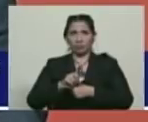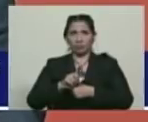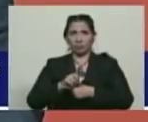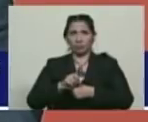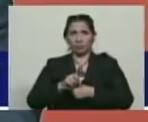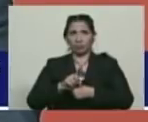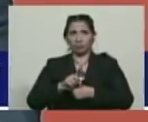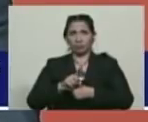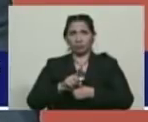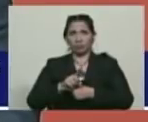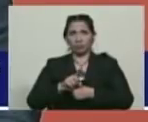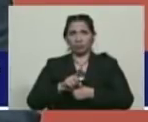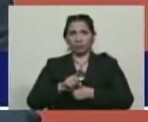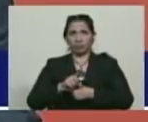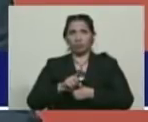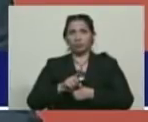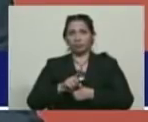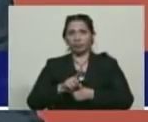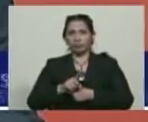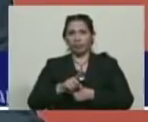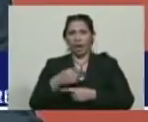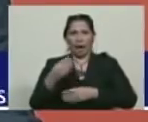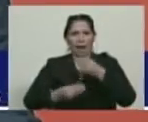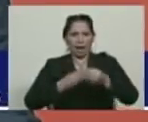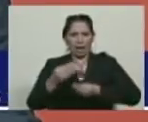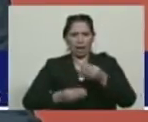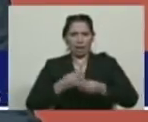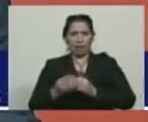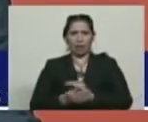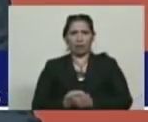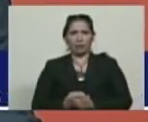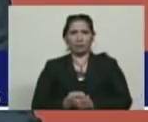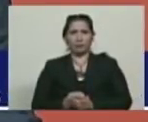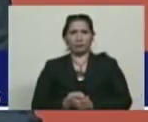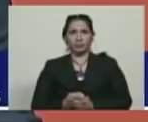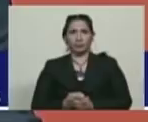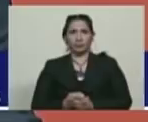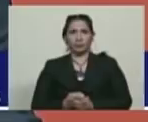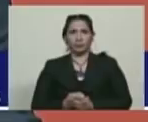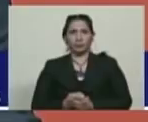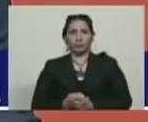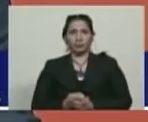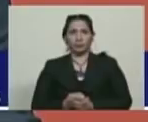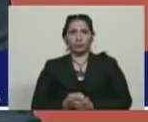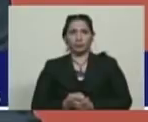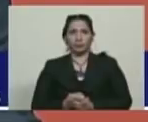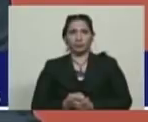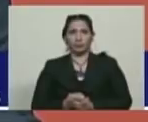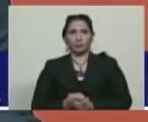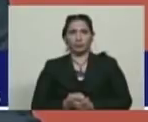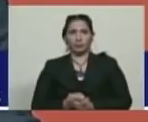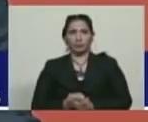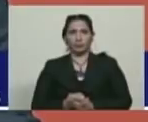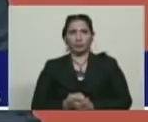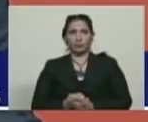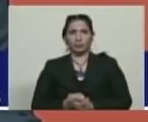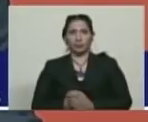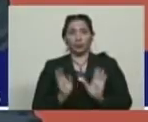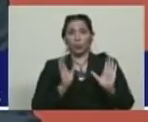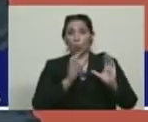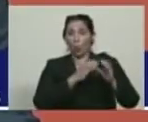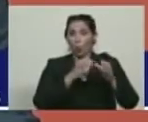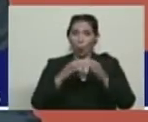someterse a la suerte de él de la de estas organizaciones